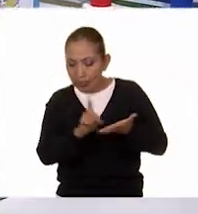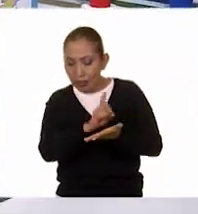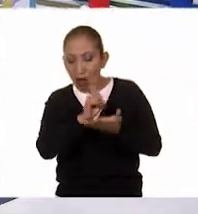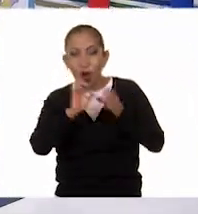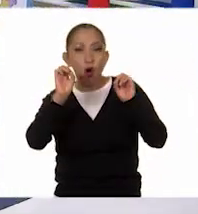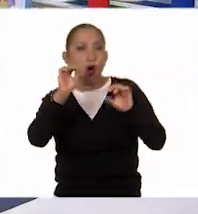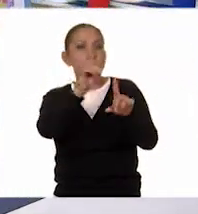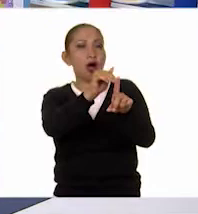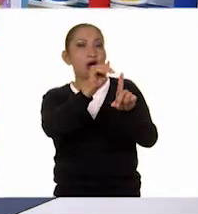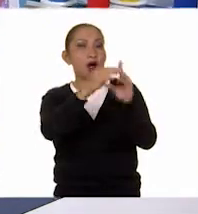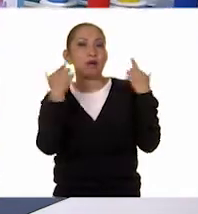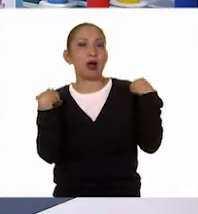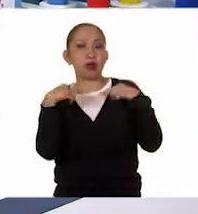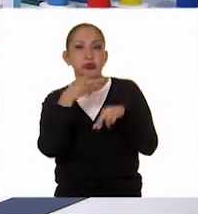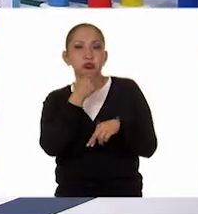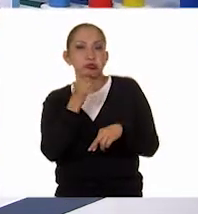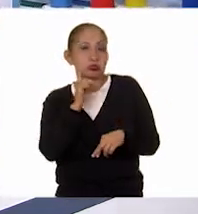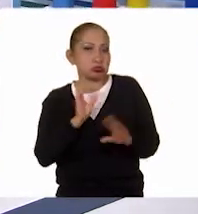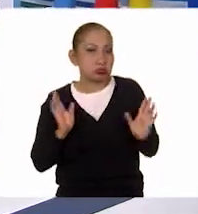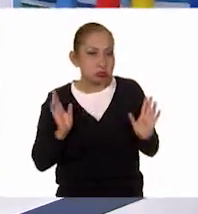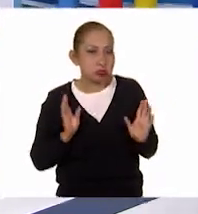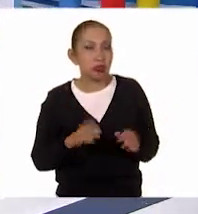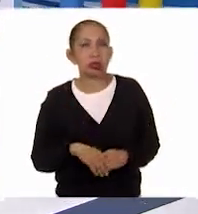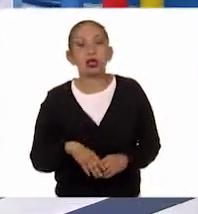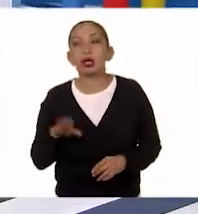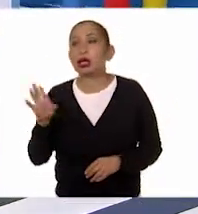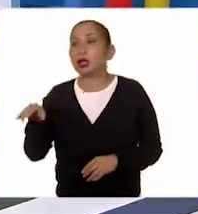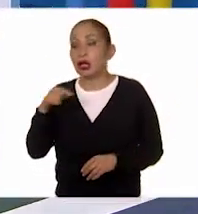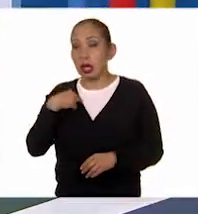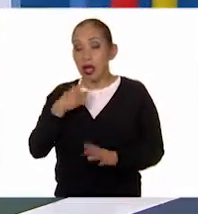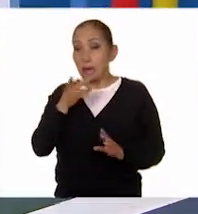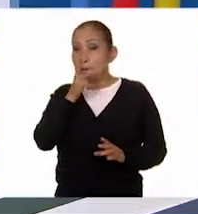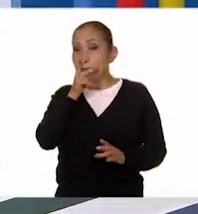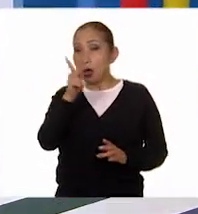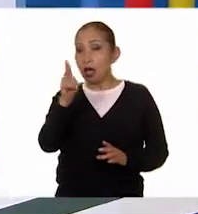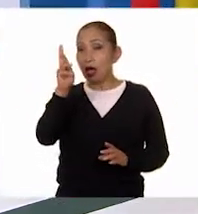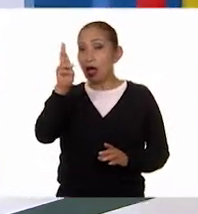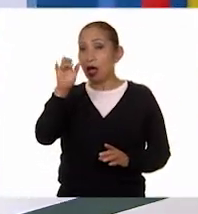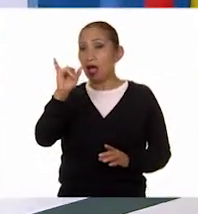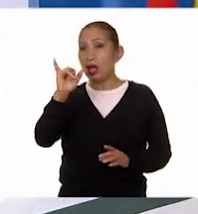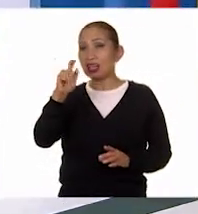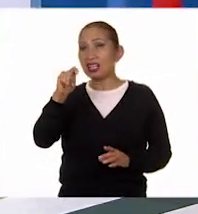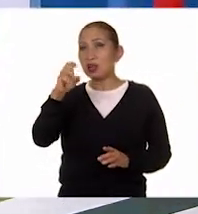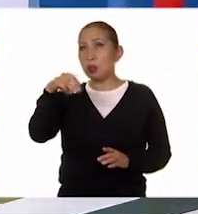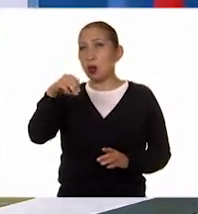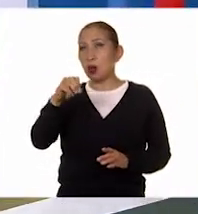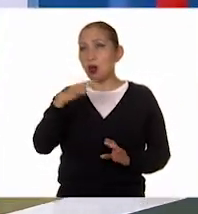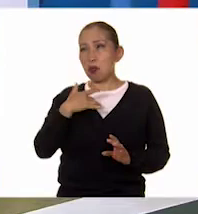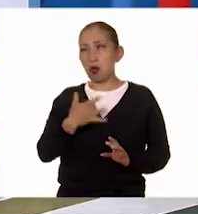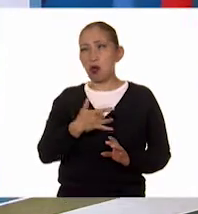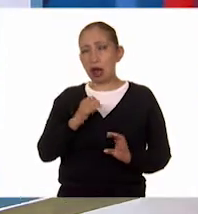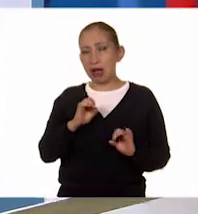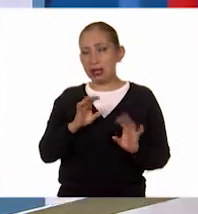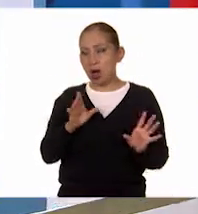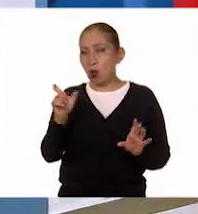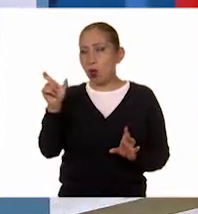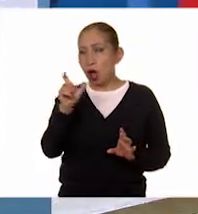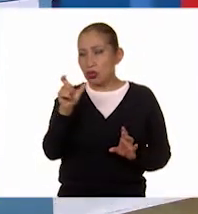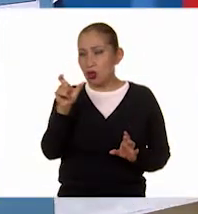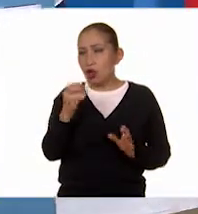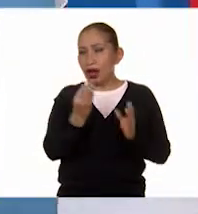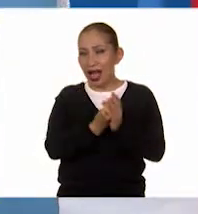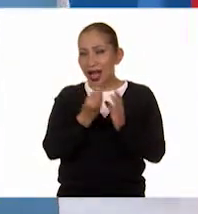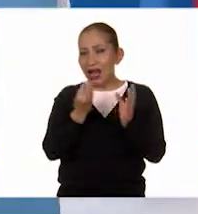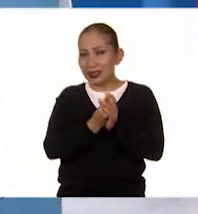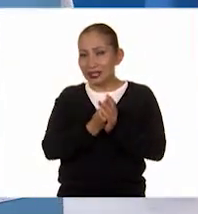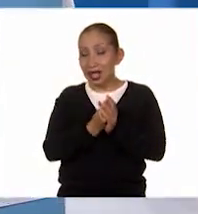a su maestra o a maestro. Y Gaby, el término ritmo me resulta mucho más familiar y claro, sobre todo después de las